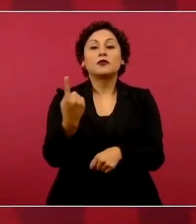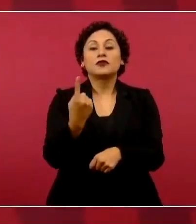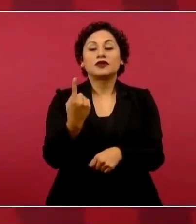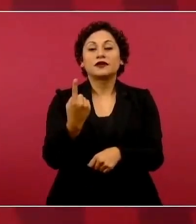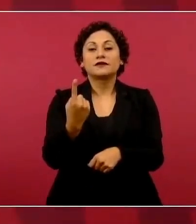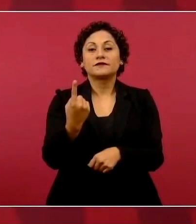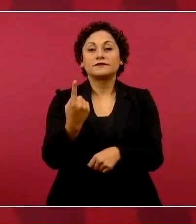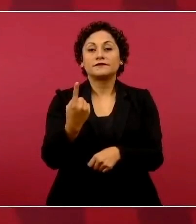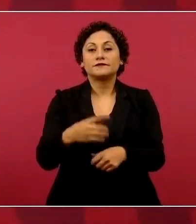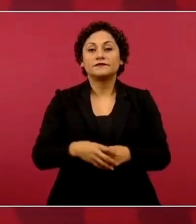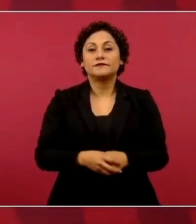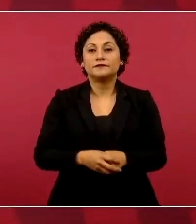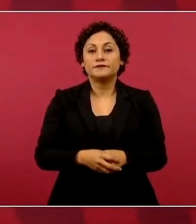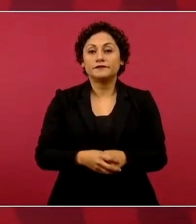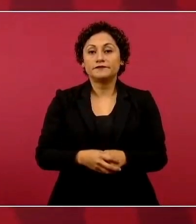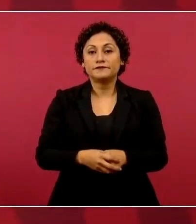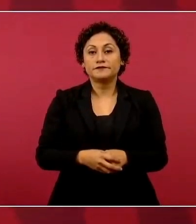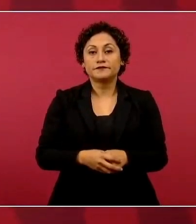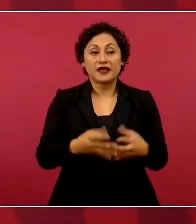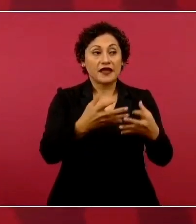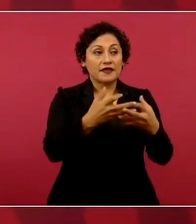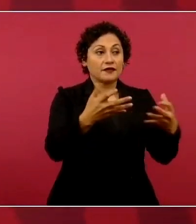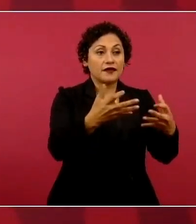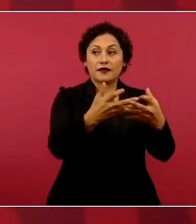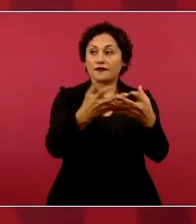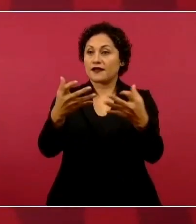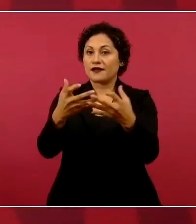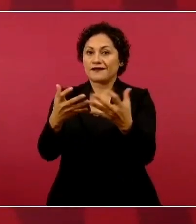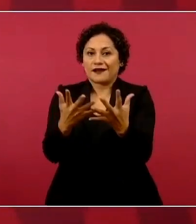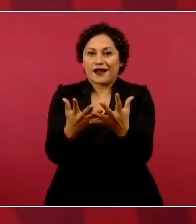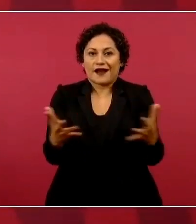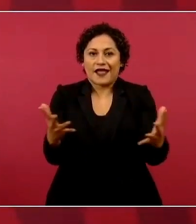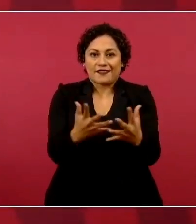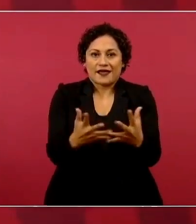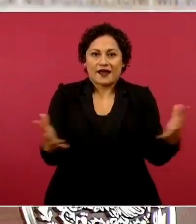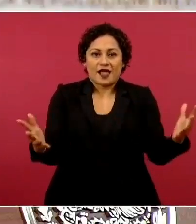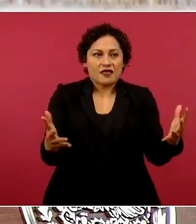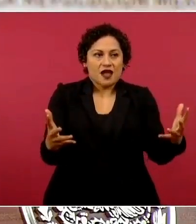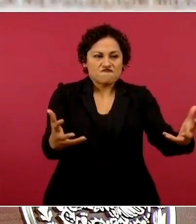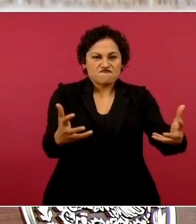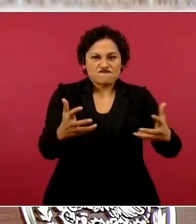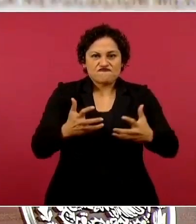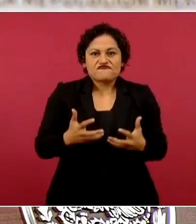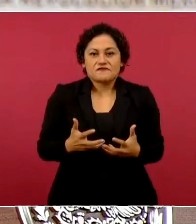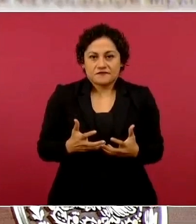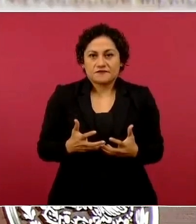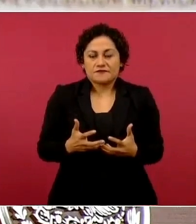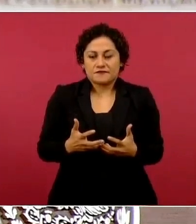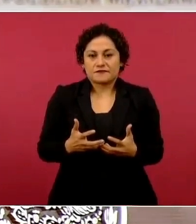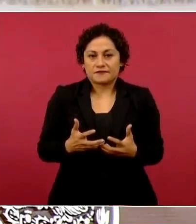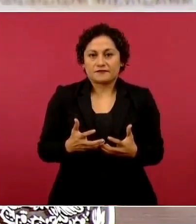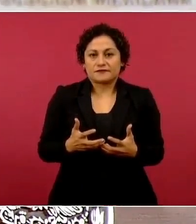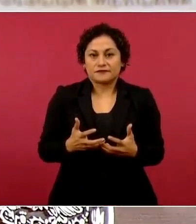grandes extensiones de terrenos, de terrazas, y de su yerno,